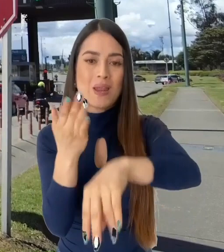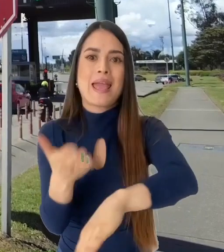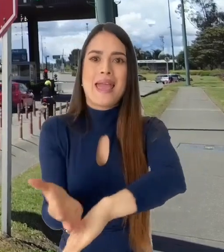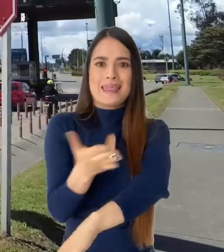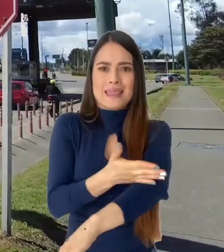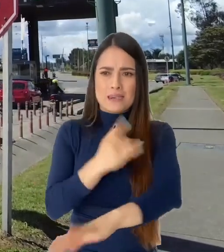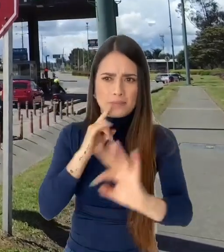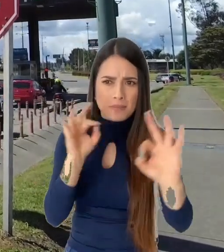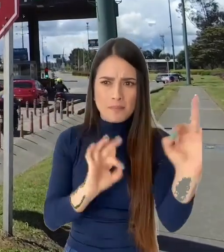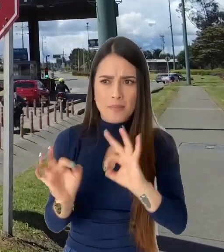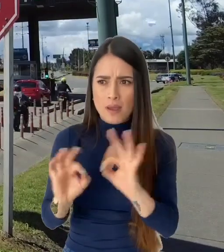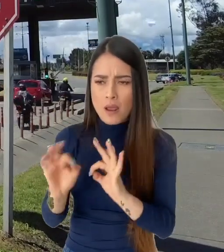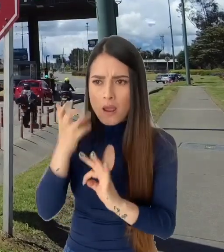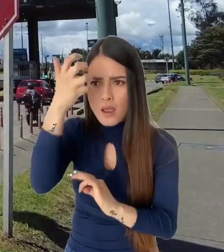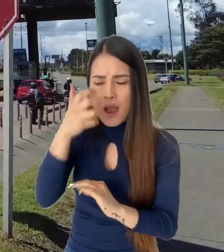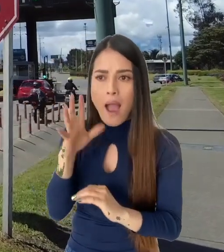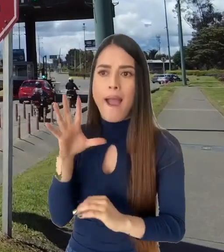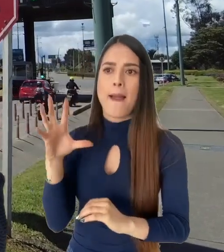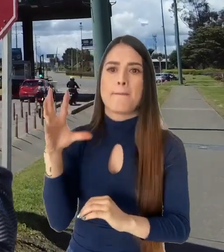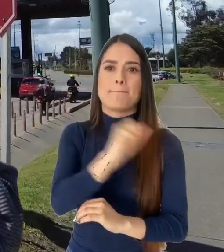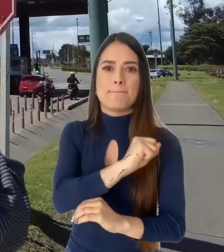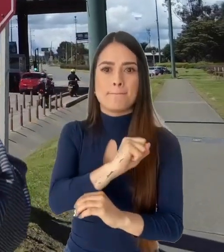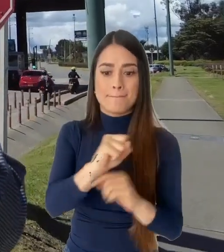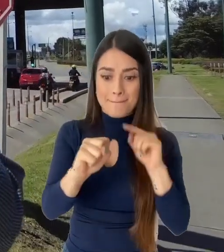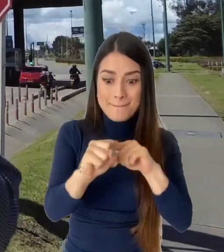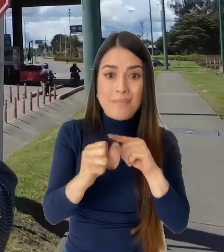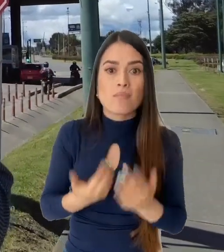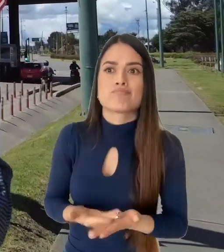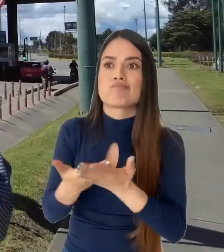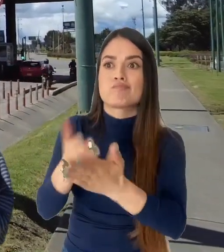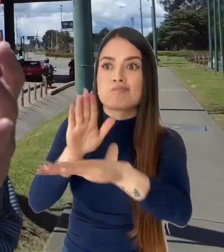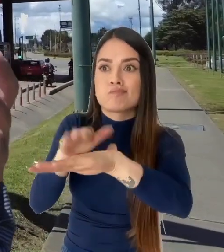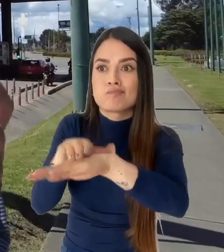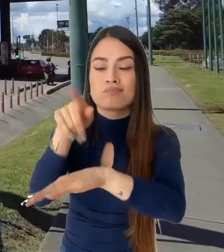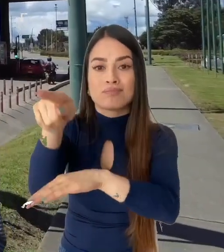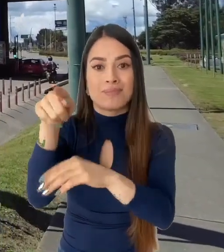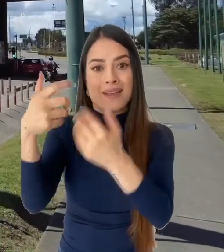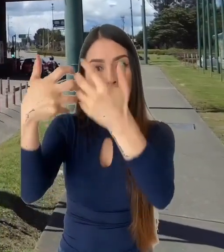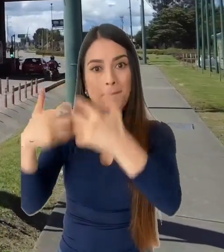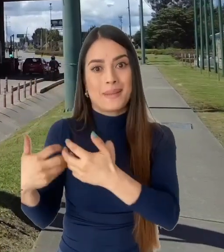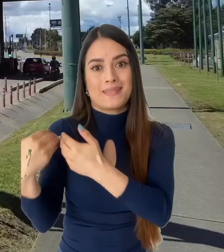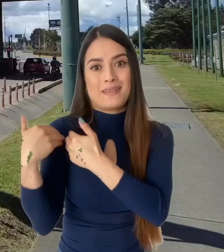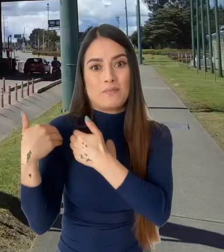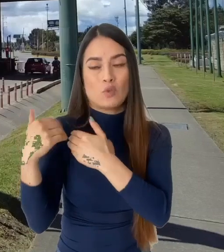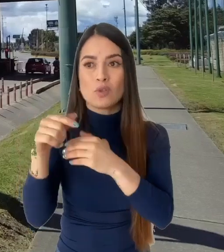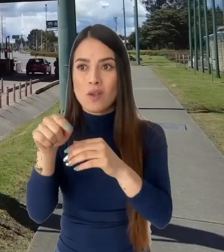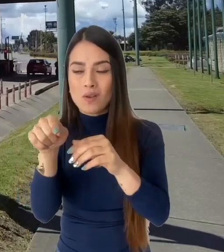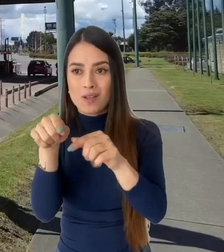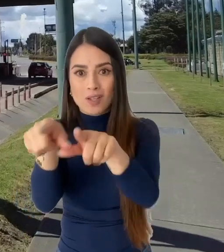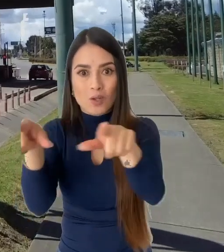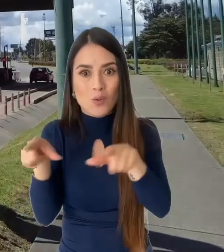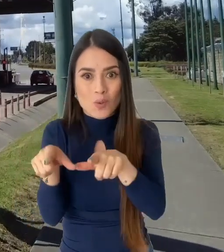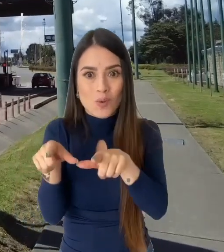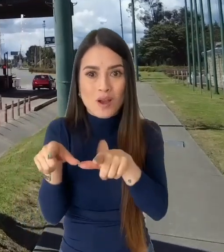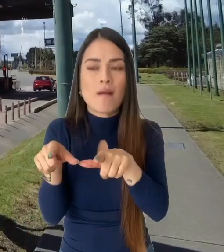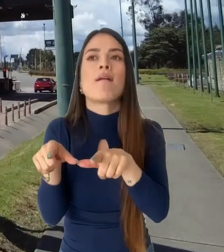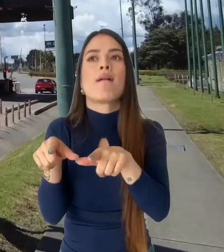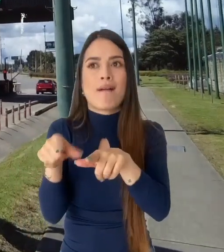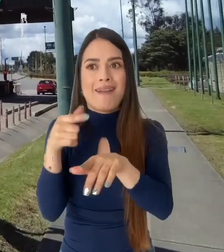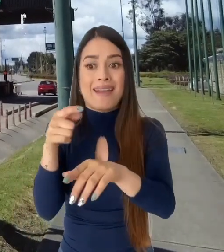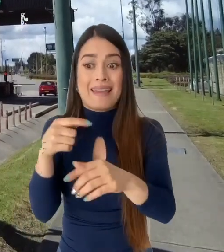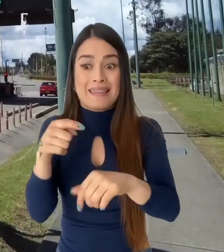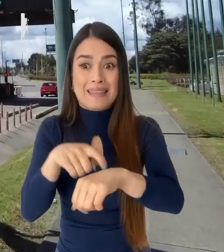al usuario estos hallazgos son requeridos a los operadores de la infraestructura para que sea que atendidos previo